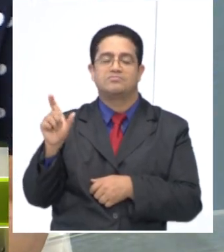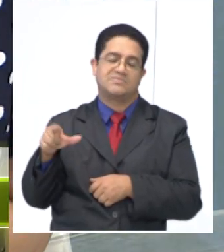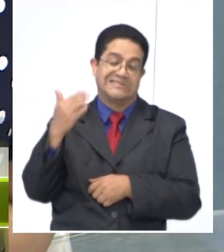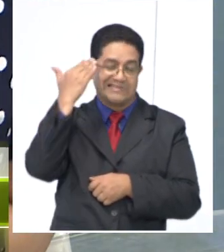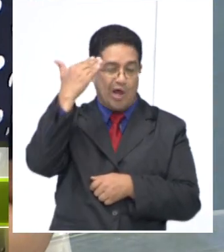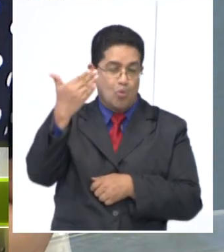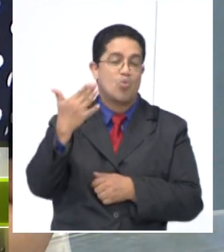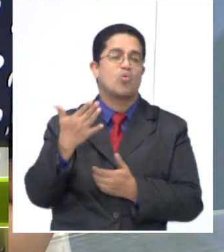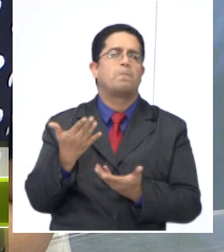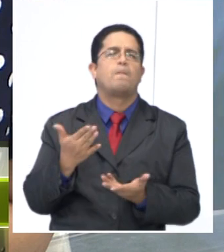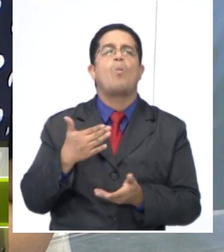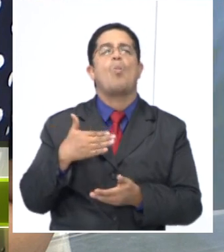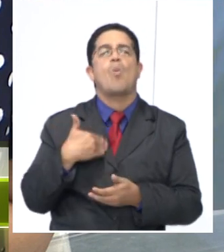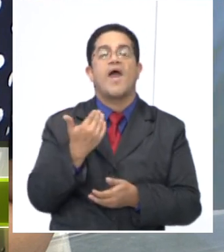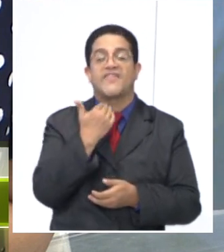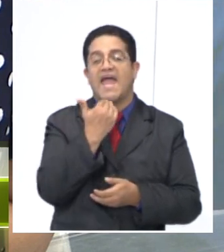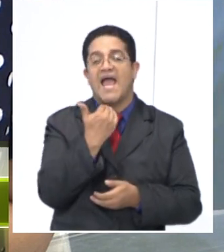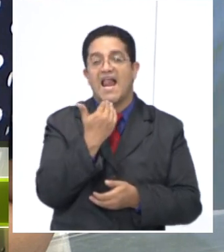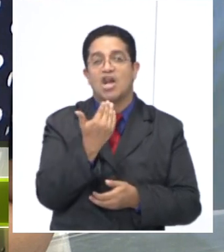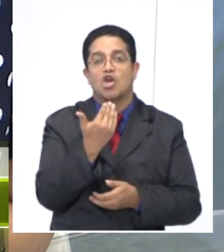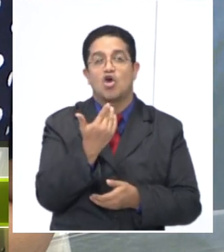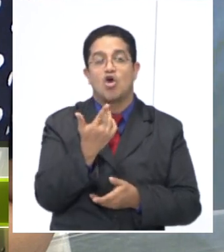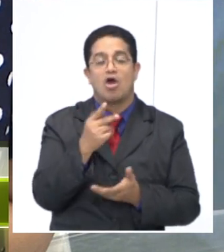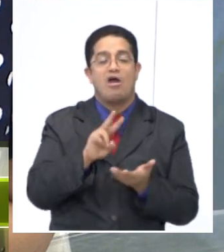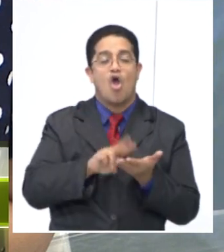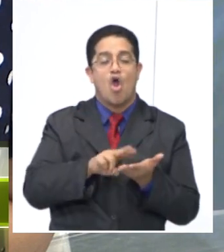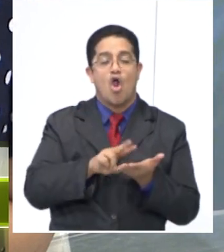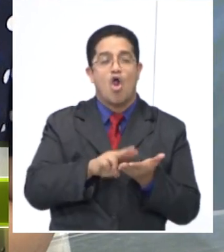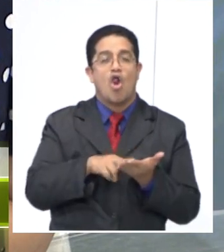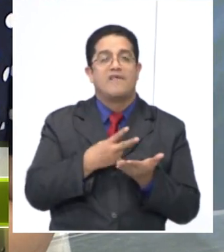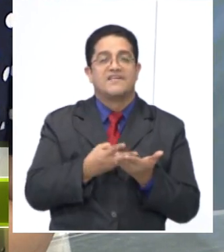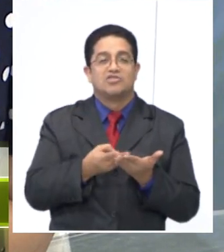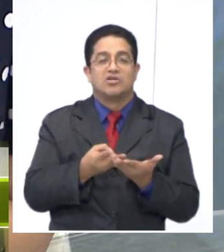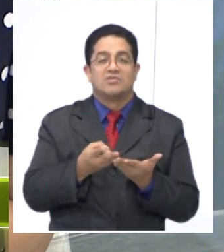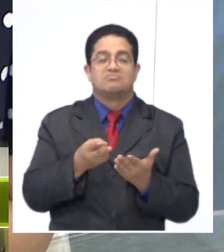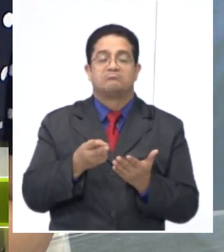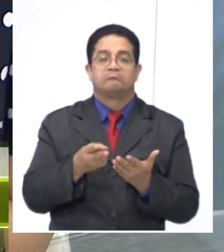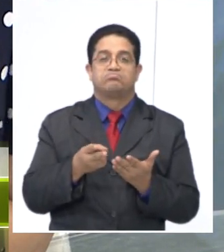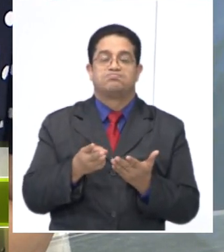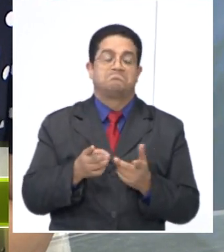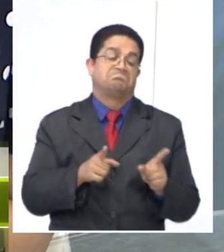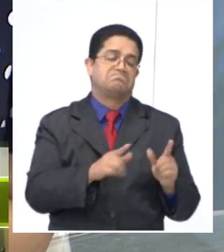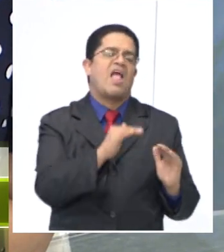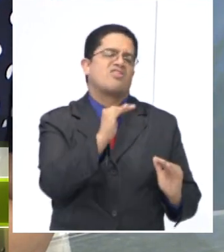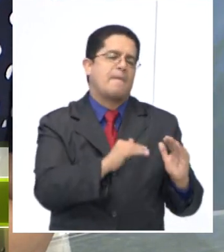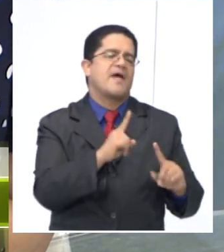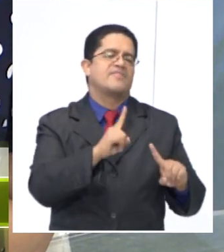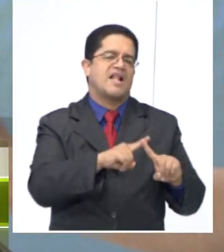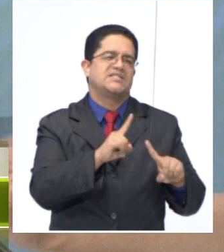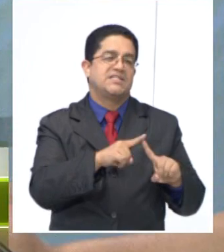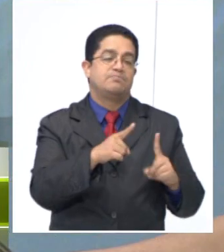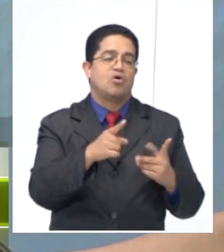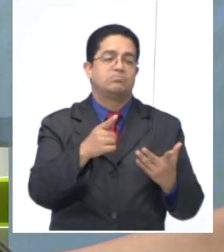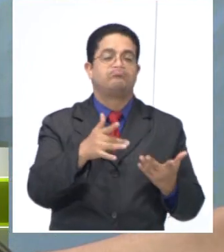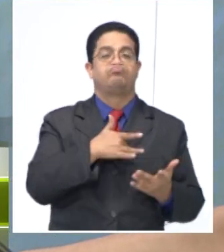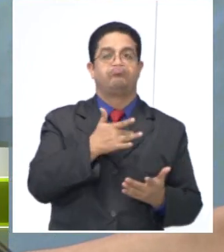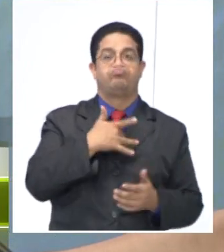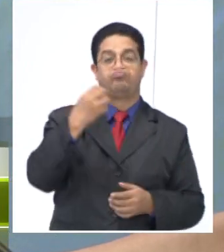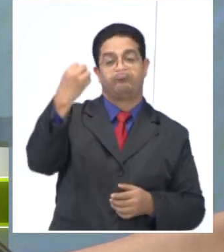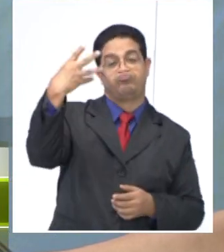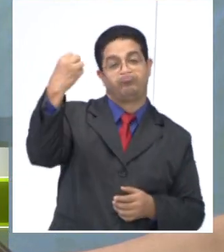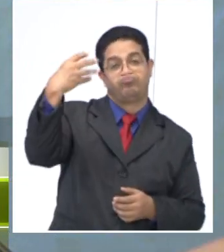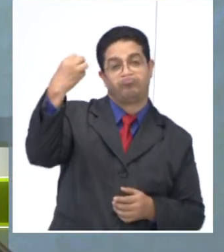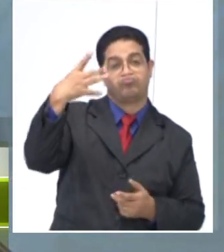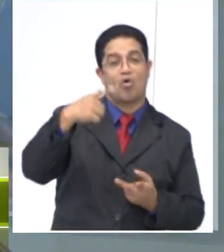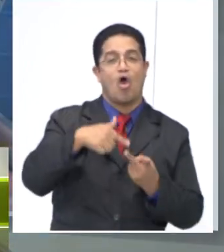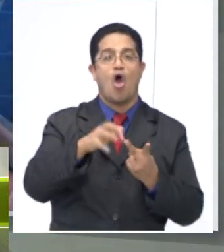¿puede ocurrir un episodio de convulsión por una sobreestimulación? Sí, depende de qué tipo de sobreestimulación, si es algo reflejo, si es una luz,